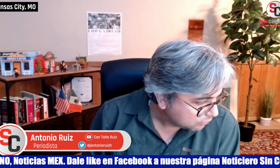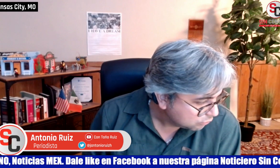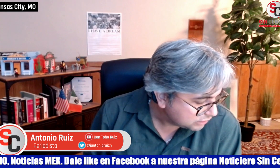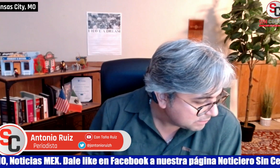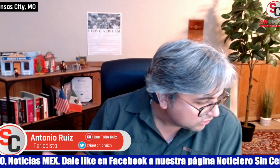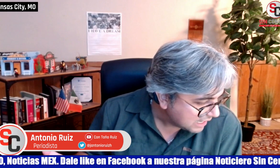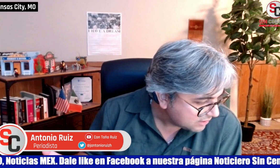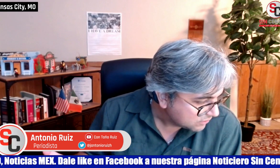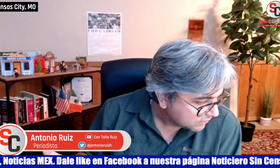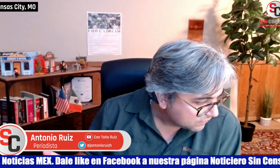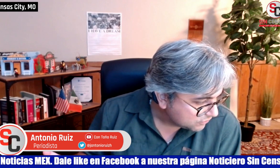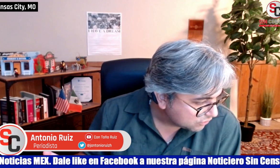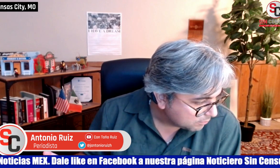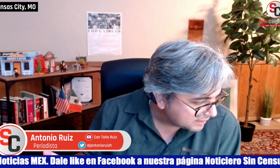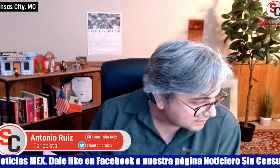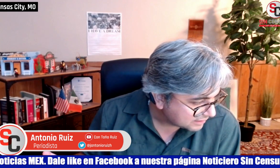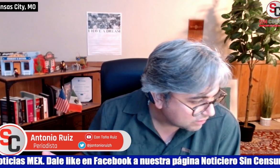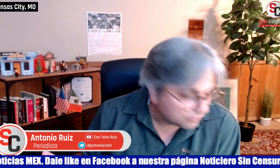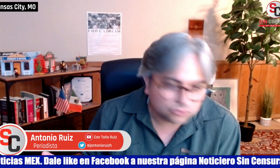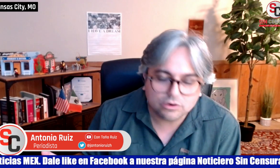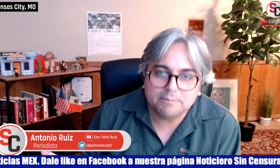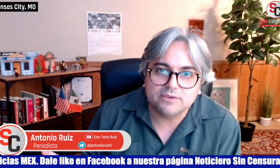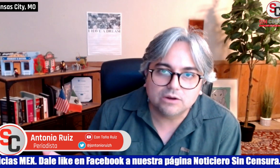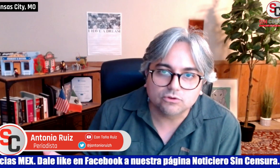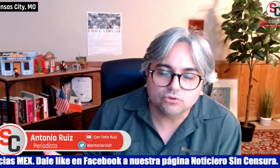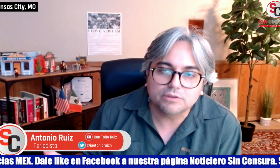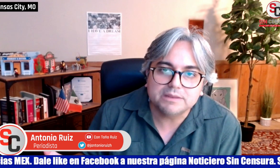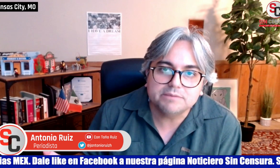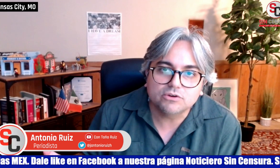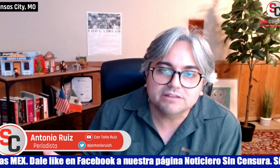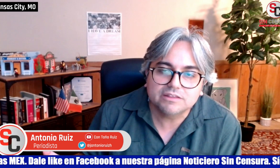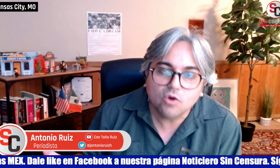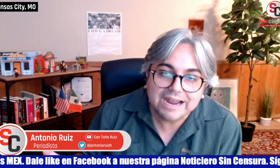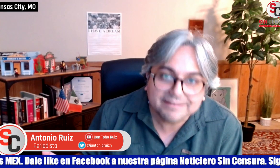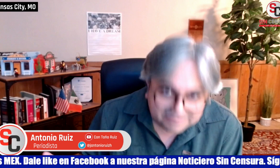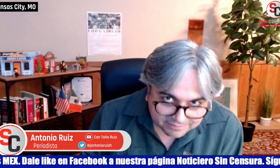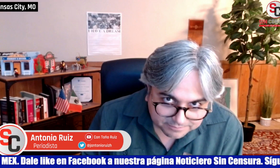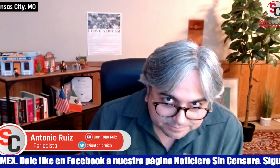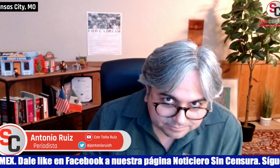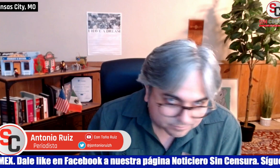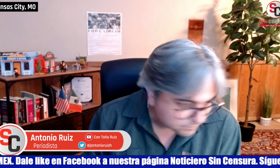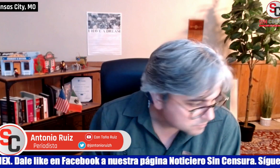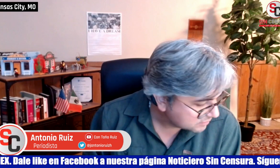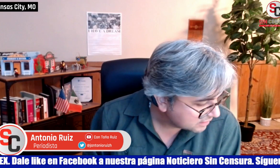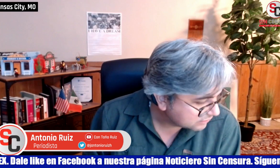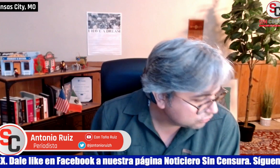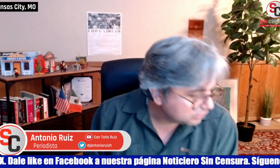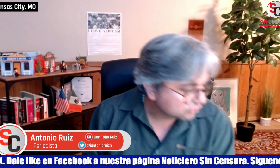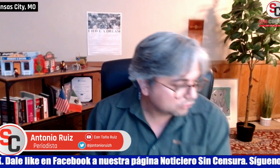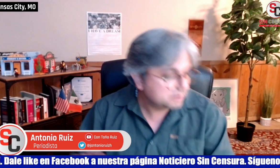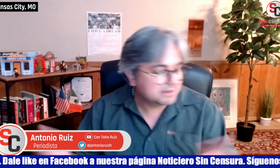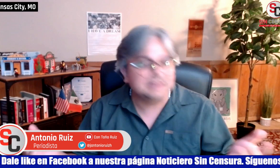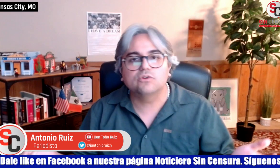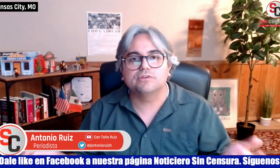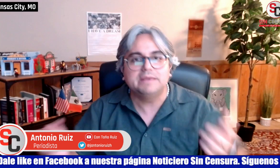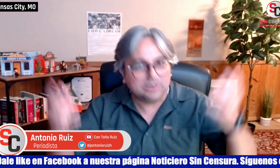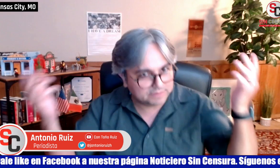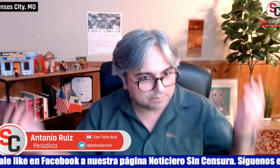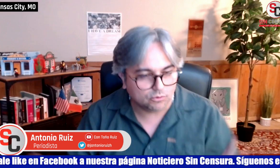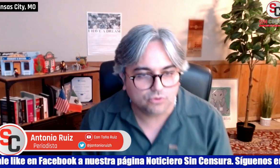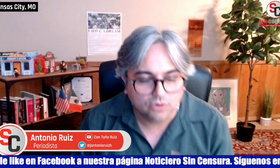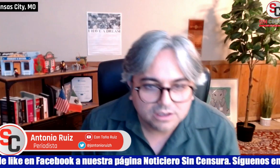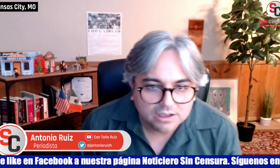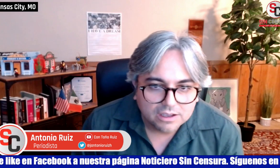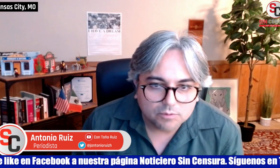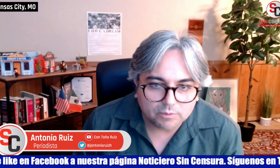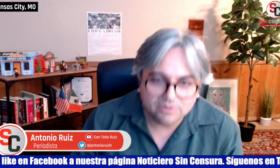de un multimillonario, de un hombre que tiene una fortuna mayor a los 12 mil millones de dólares, que es uno de los hombres más ricos de México y del